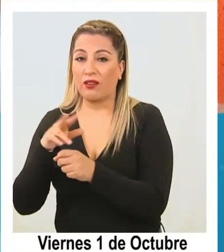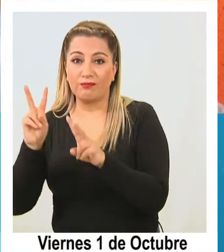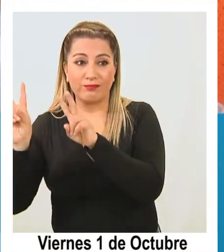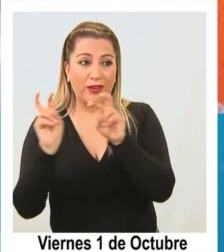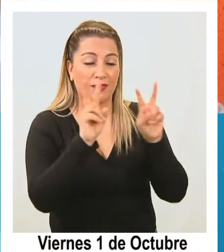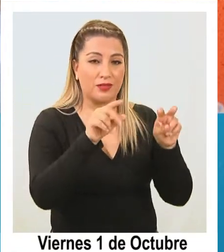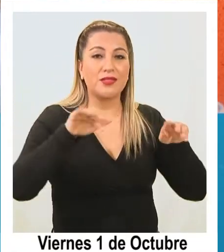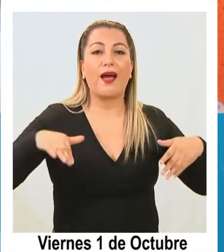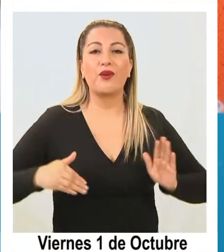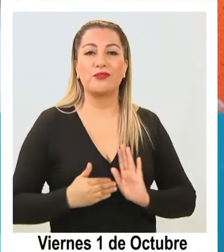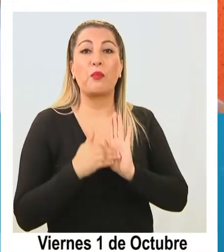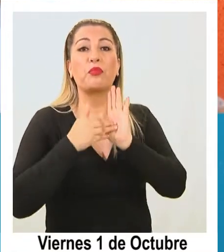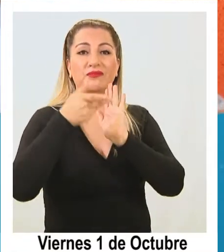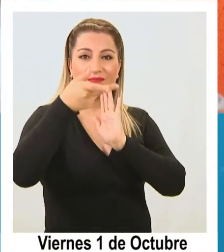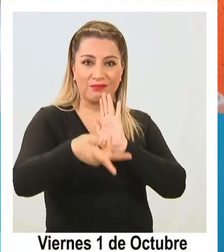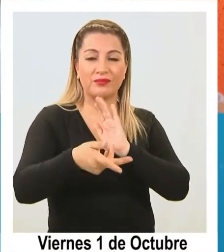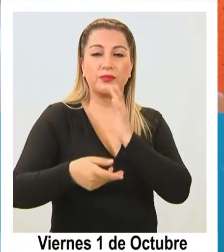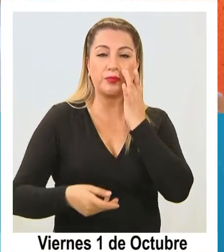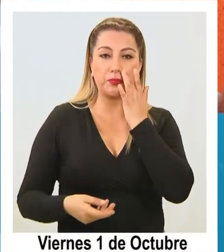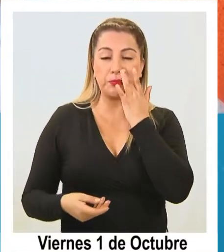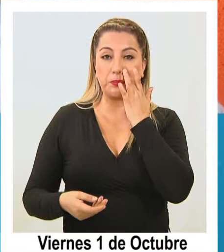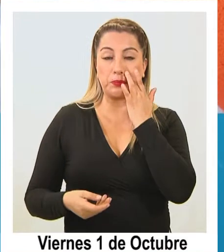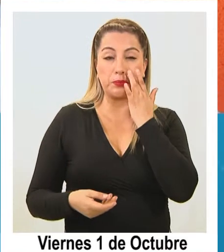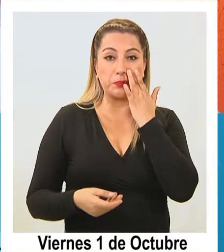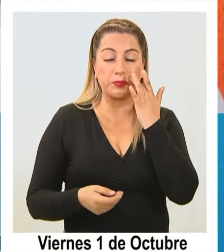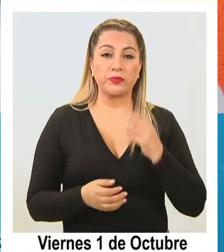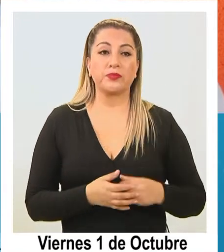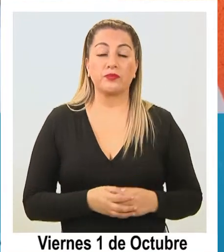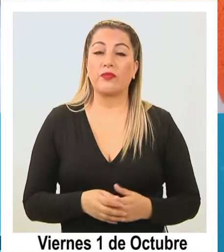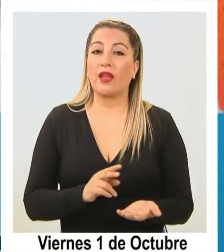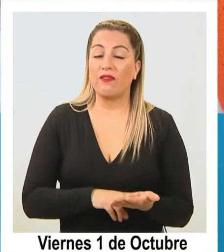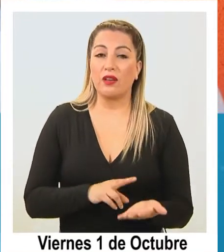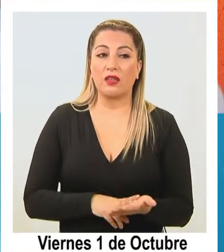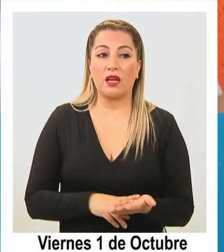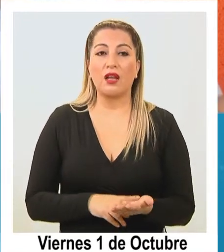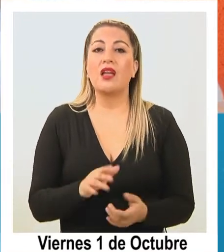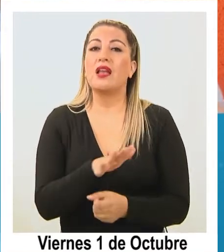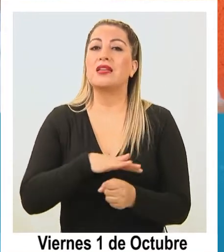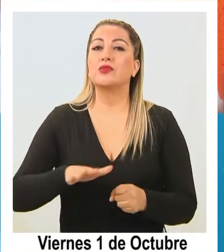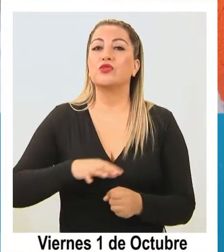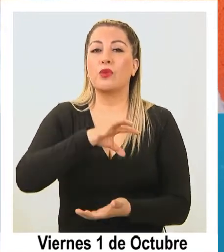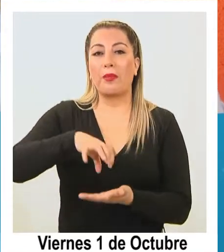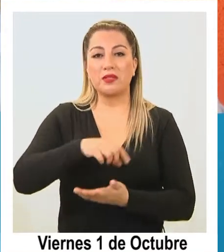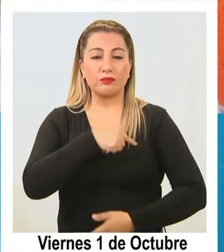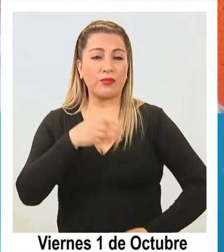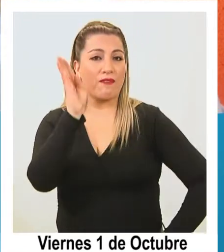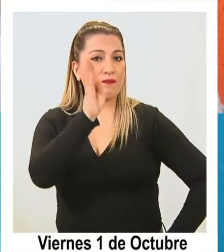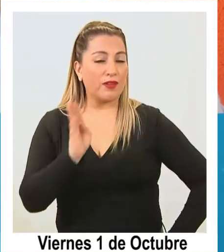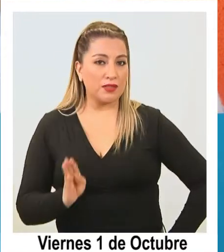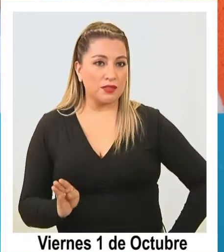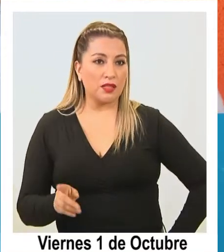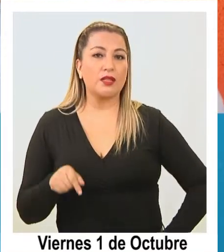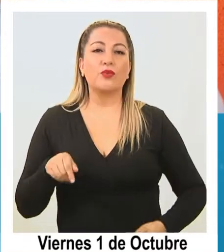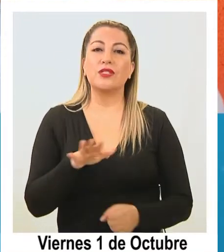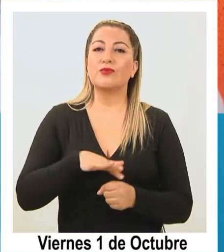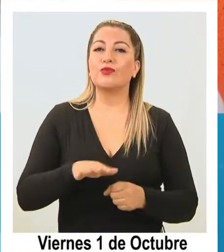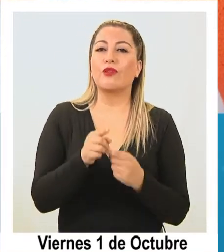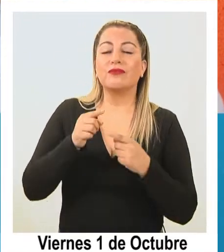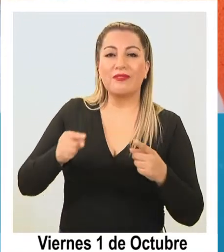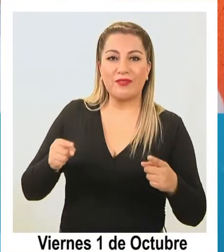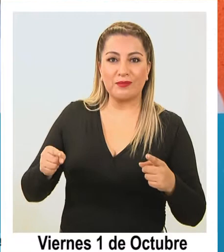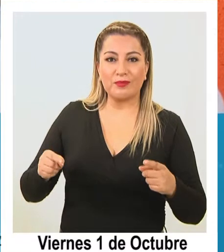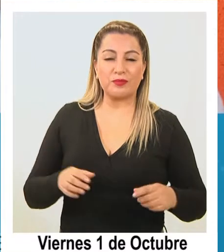graficarlo de esa manera y contextualizar lo que en definitiva estaba ocurriendo en la Plaza Brasil, que era algo muy distinto de lo que es la